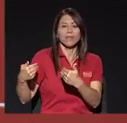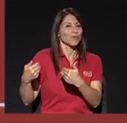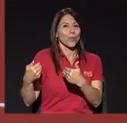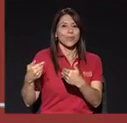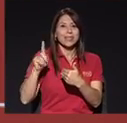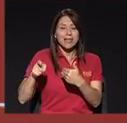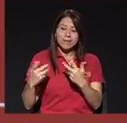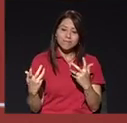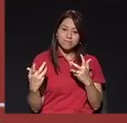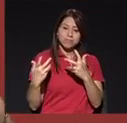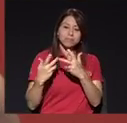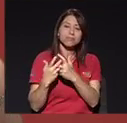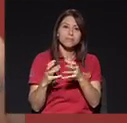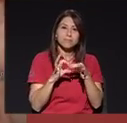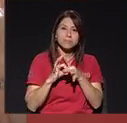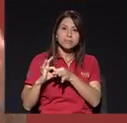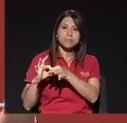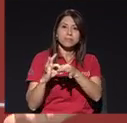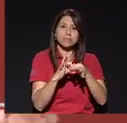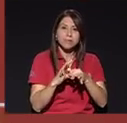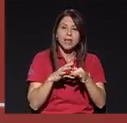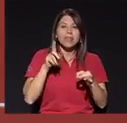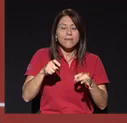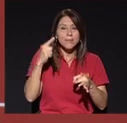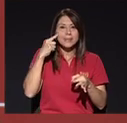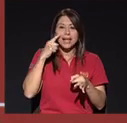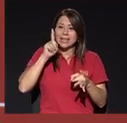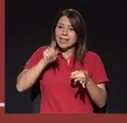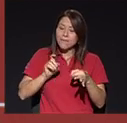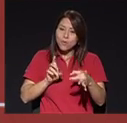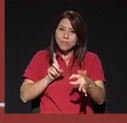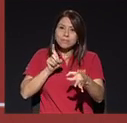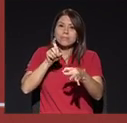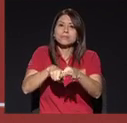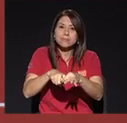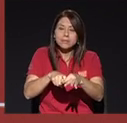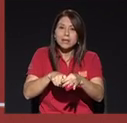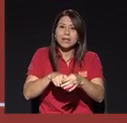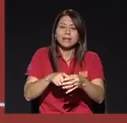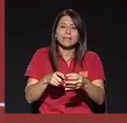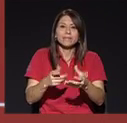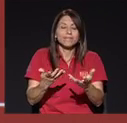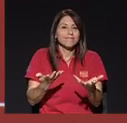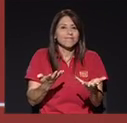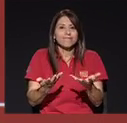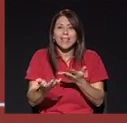que ir articulándonos con el otro, tenemos que ir pensando que tengo que vincularme, quiera o no,